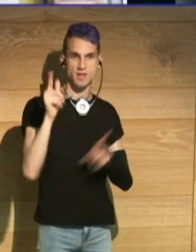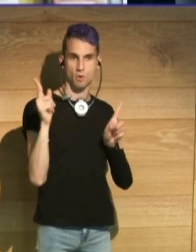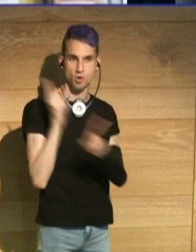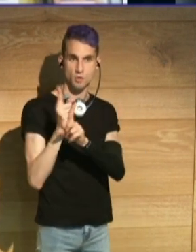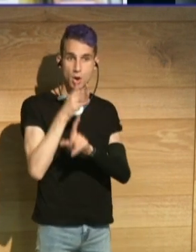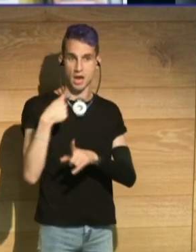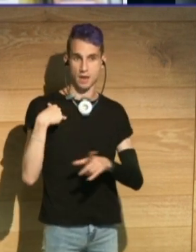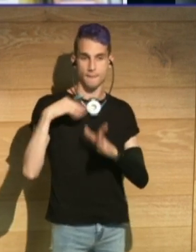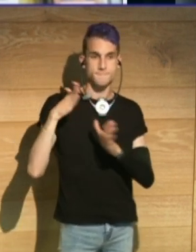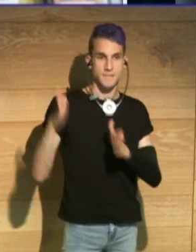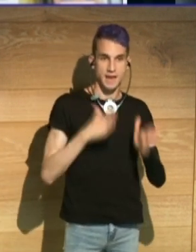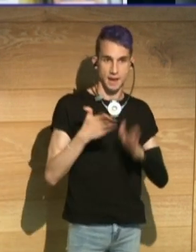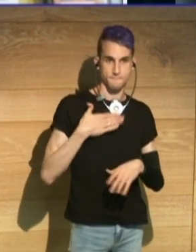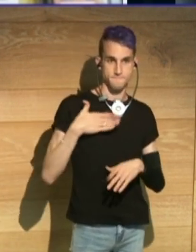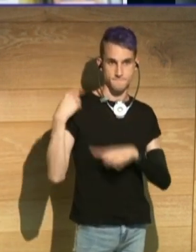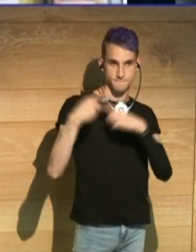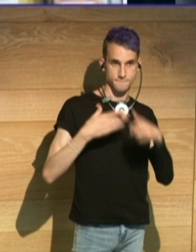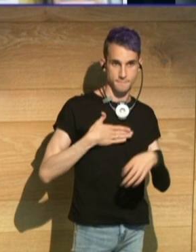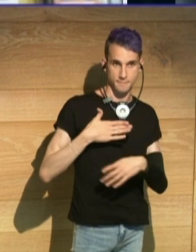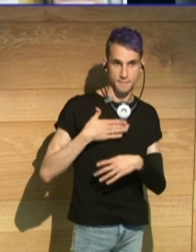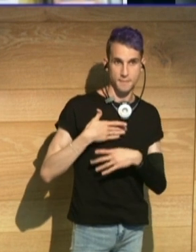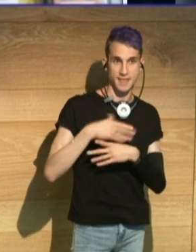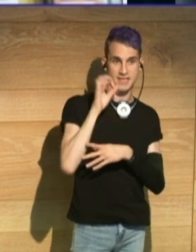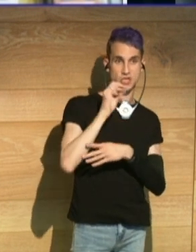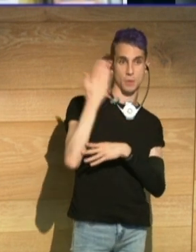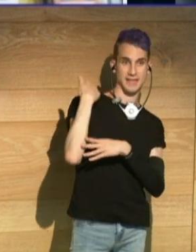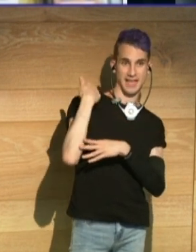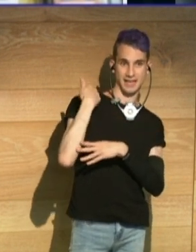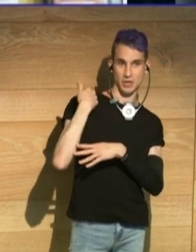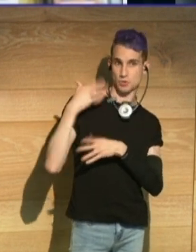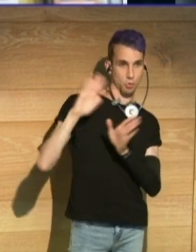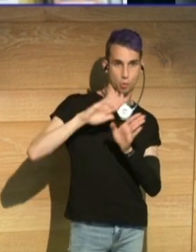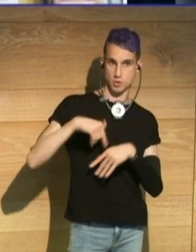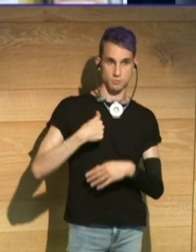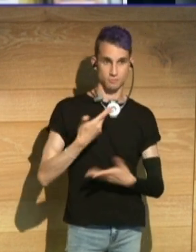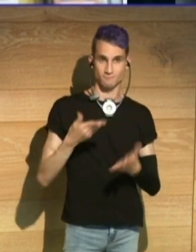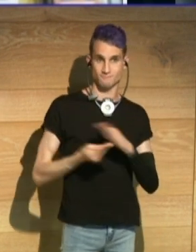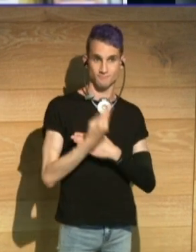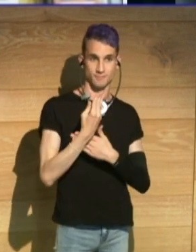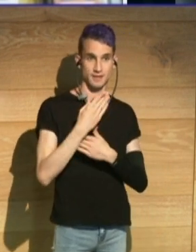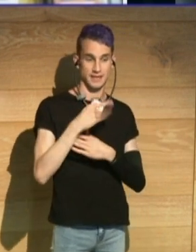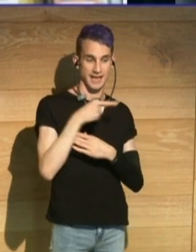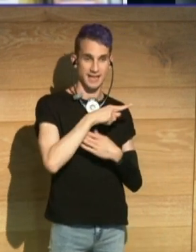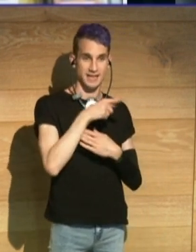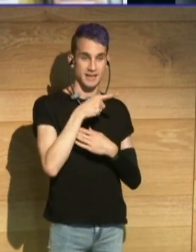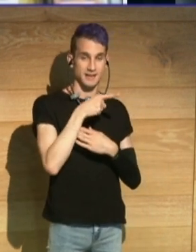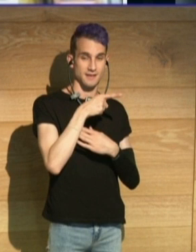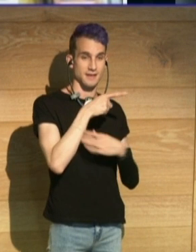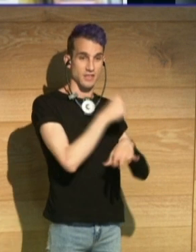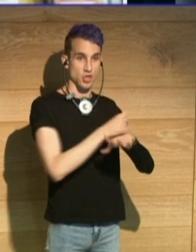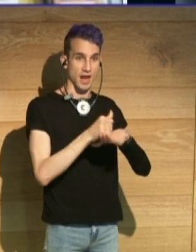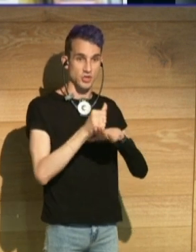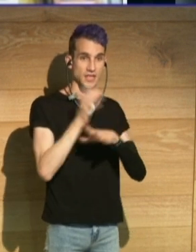los últimos jóvenes del siglo pasado, los últimos que se han formado y educado por un sistema de